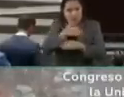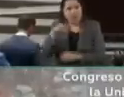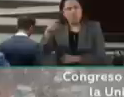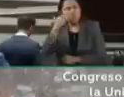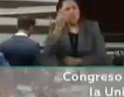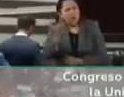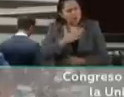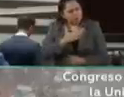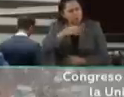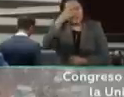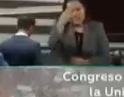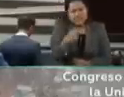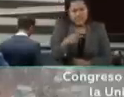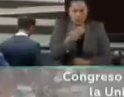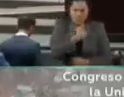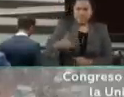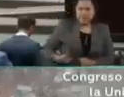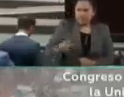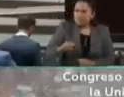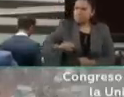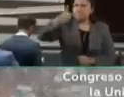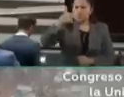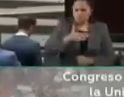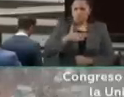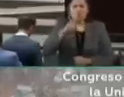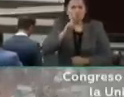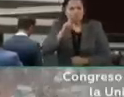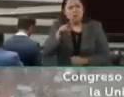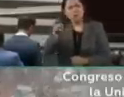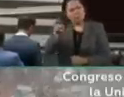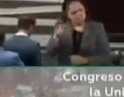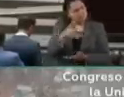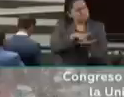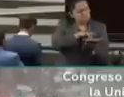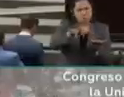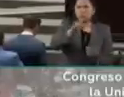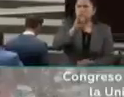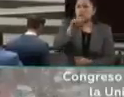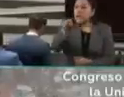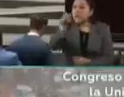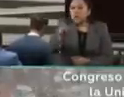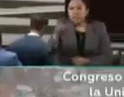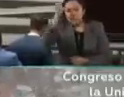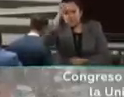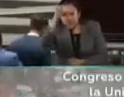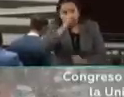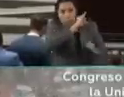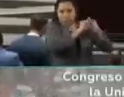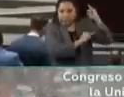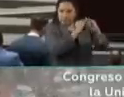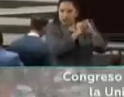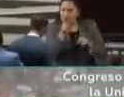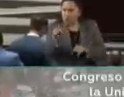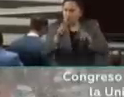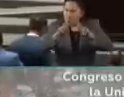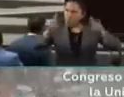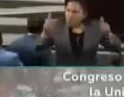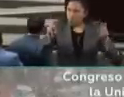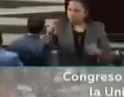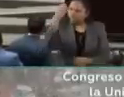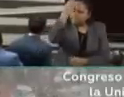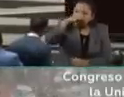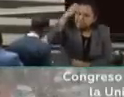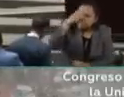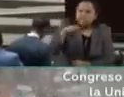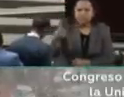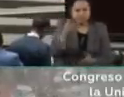primera mujer presidenta de México. Una mujer científica, reconocida a nivel internacional, inteligente, preparada, defensora y